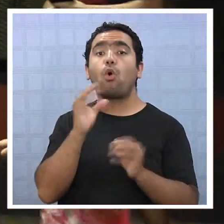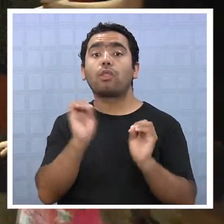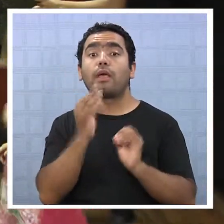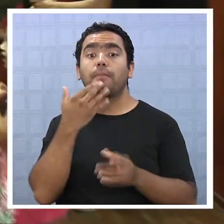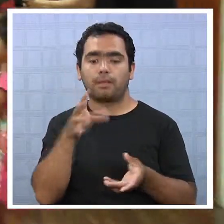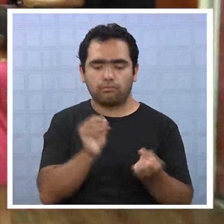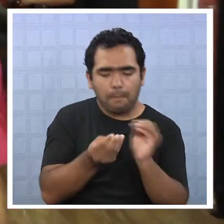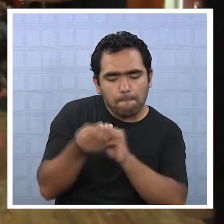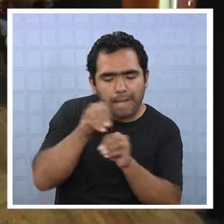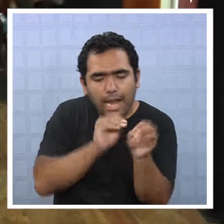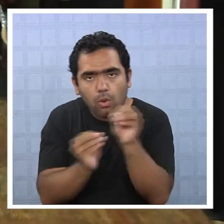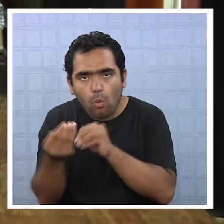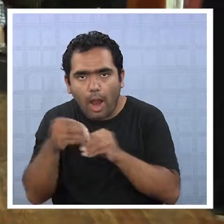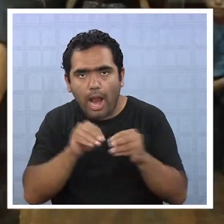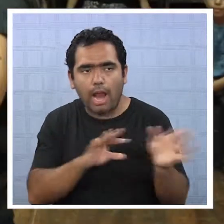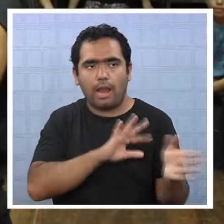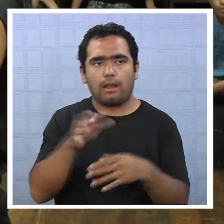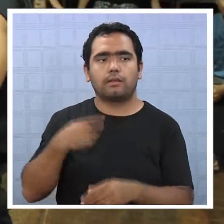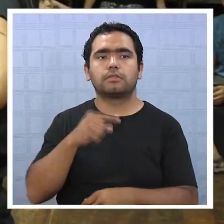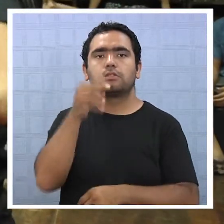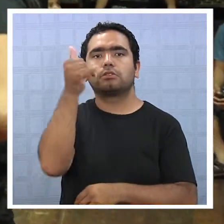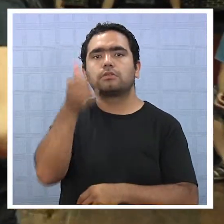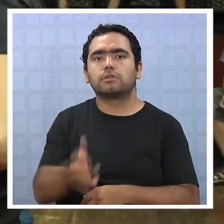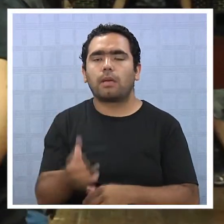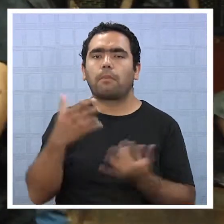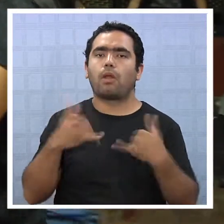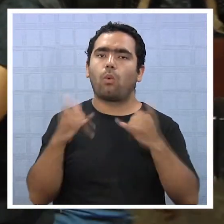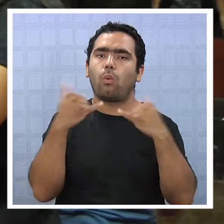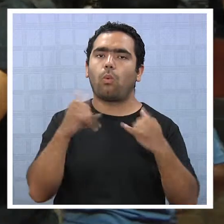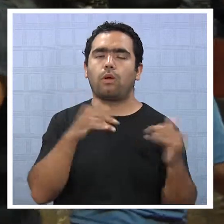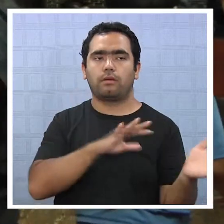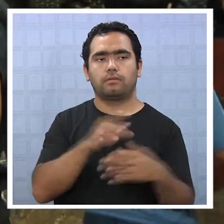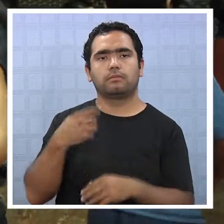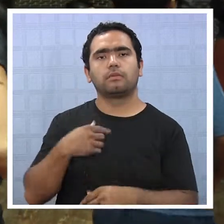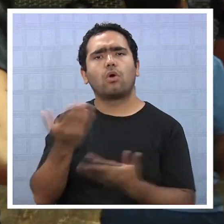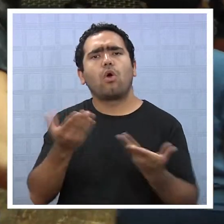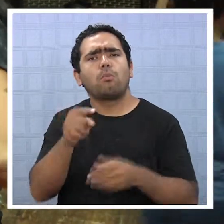teatro o manualidades, siempre desde un punto de vista lúdico.